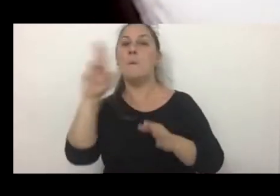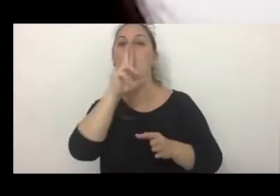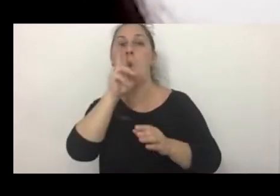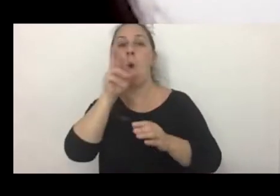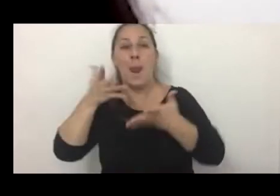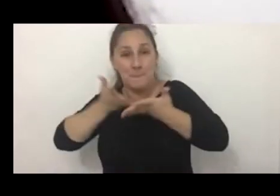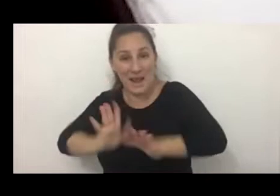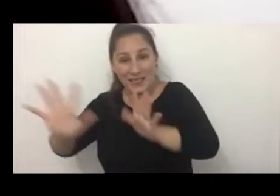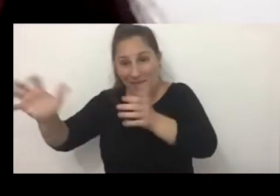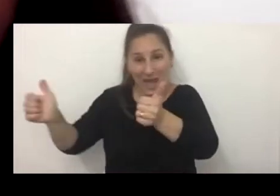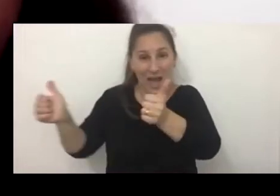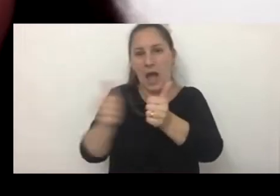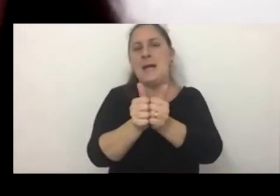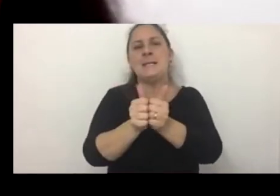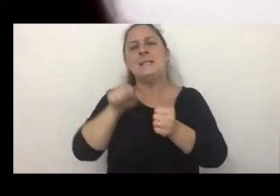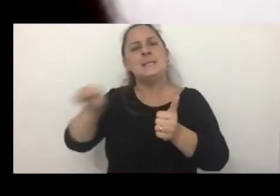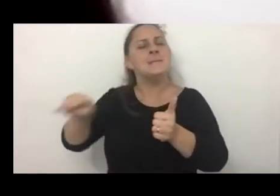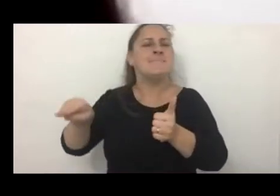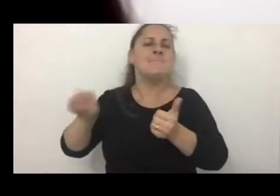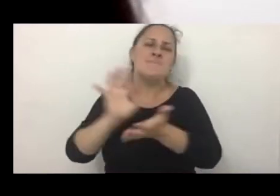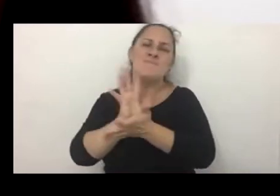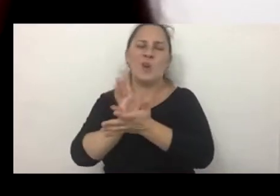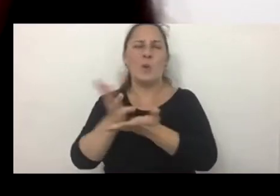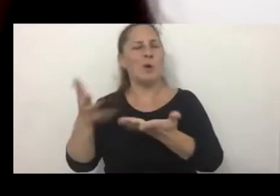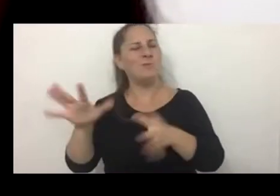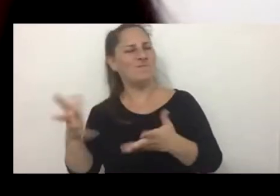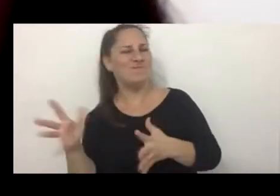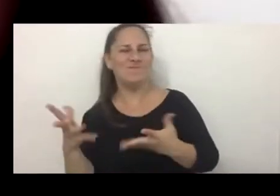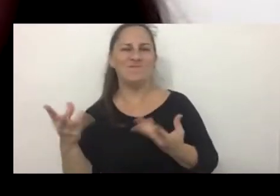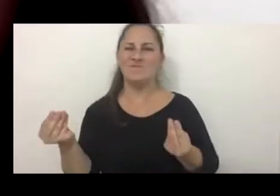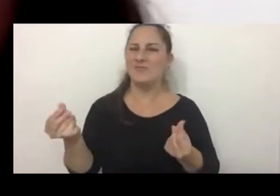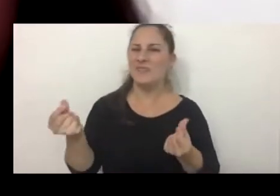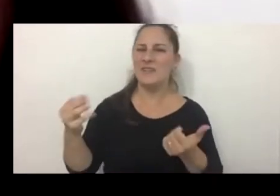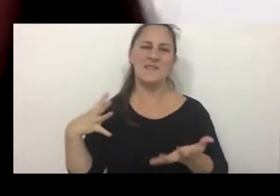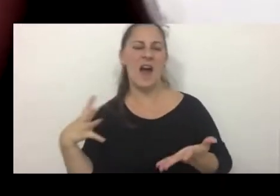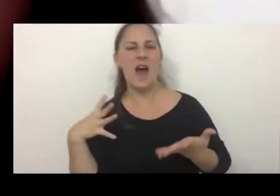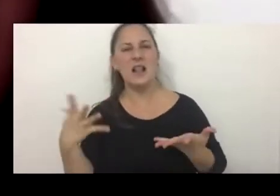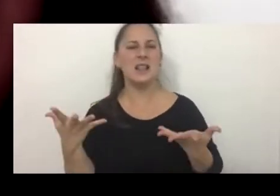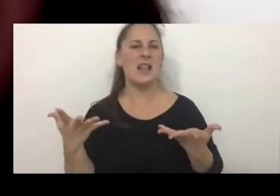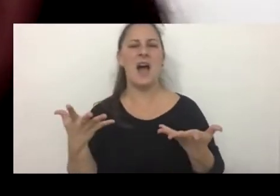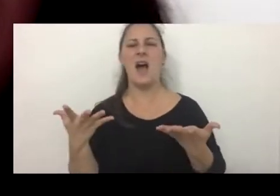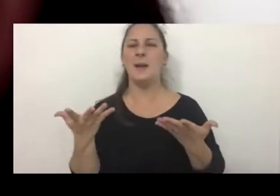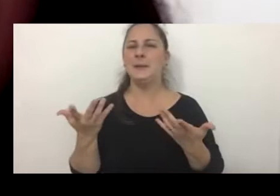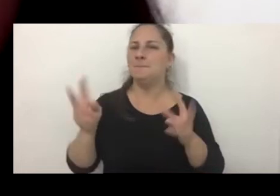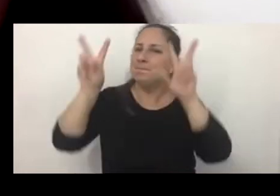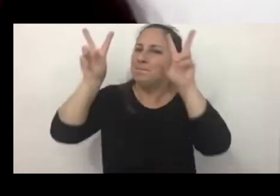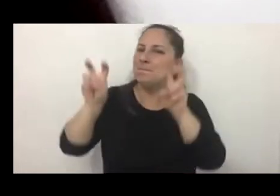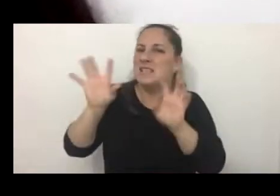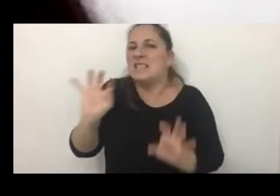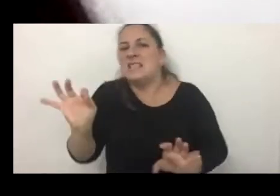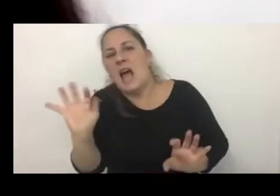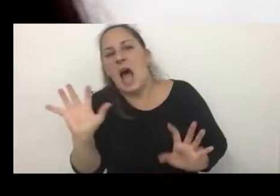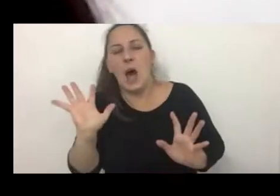eso era requisito saber leer y escribir, y tal vez esas mujeres en ese momento de la historia no accedían a esto porque las